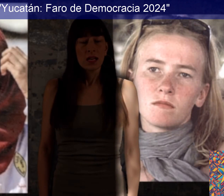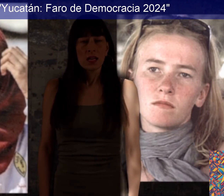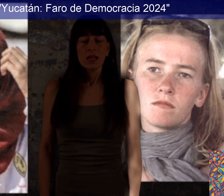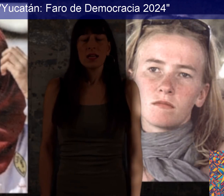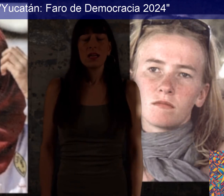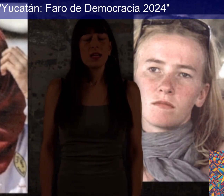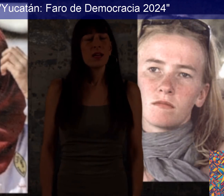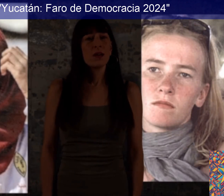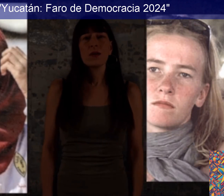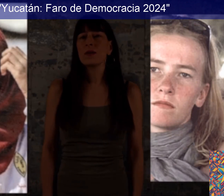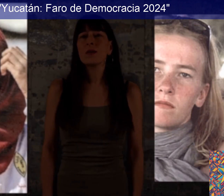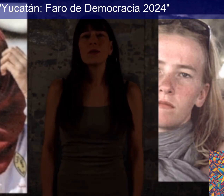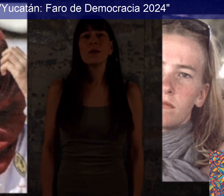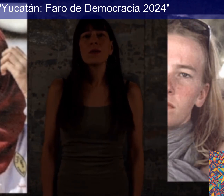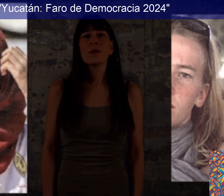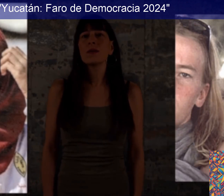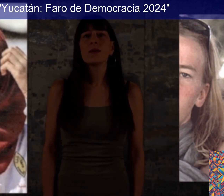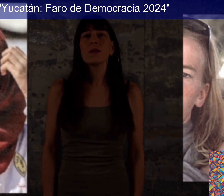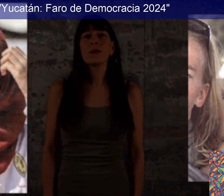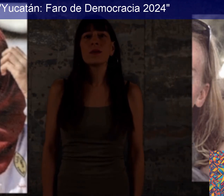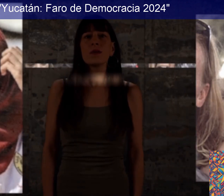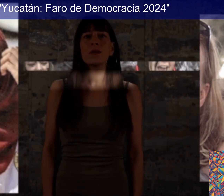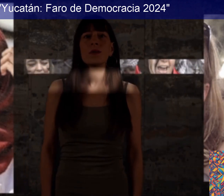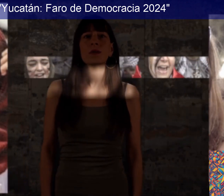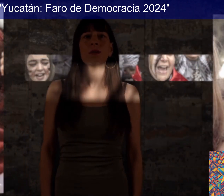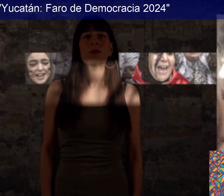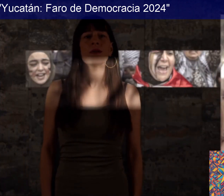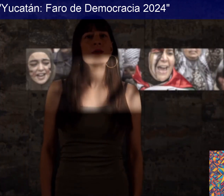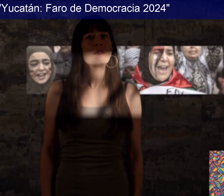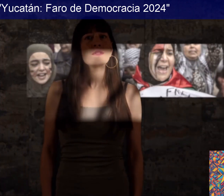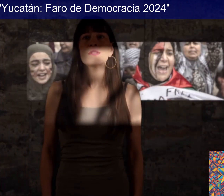principios sólidos, participación ciudadana y liderazgo